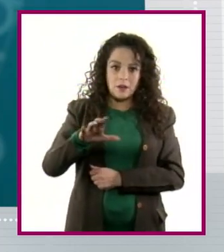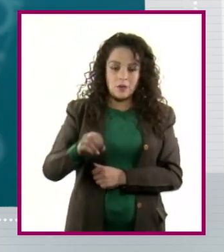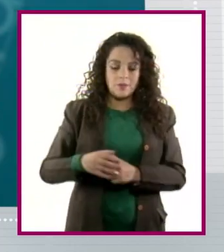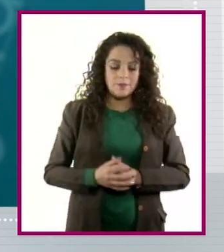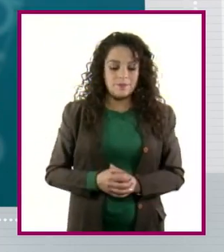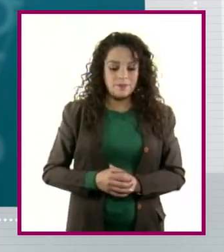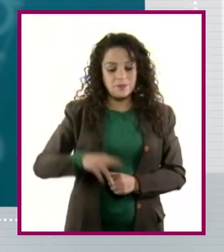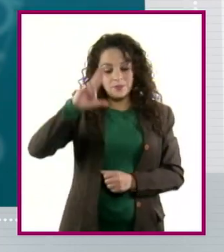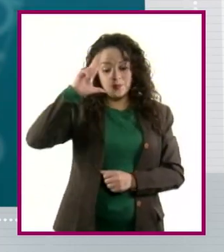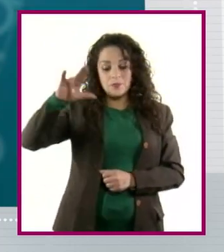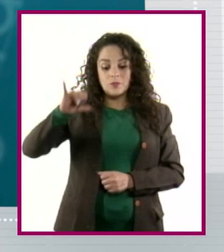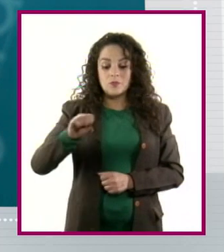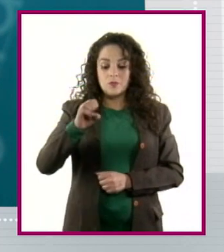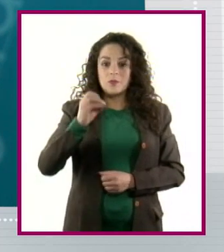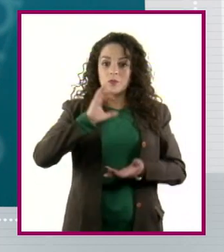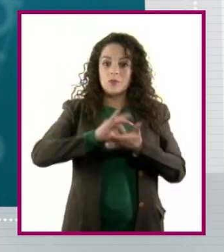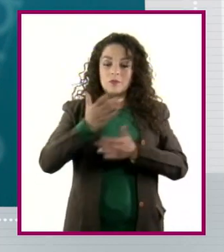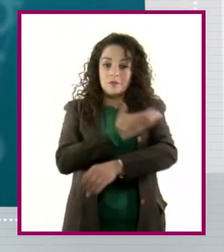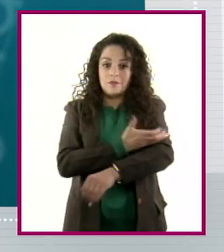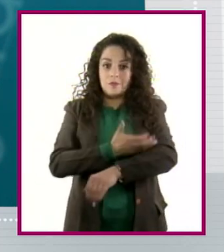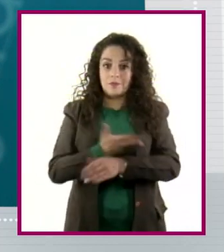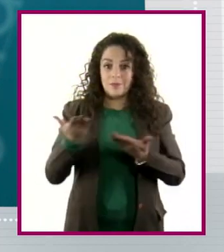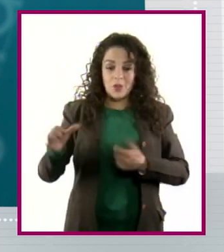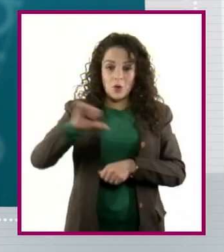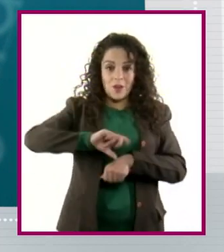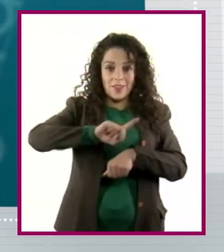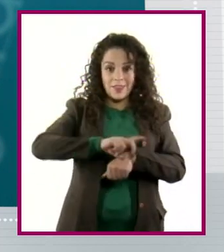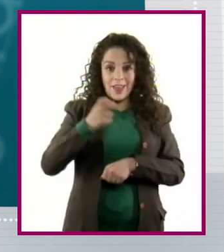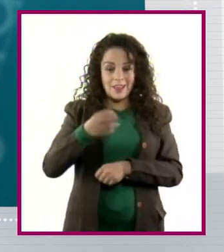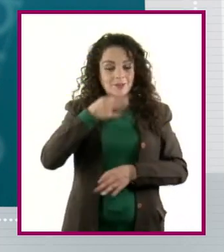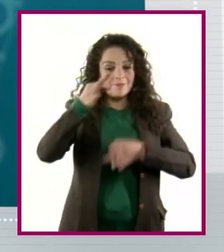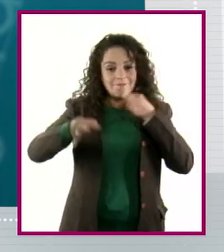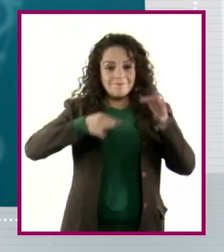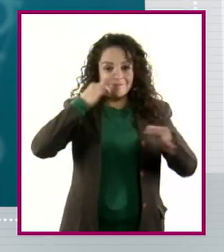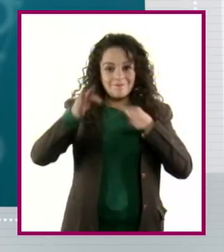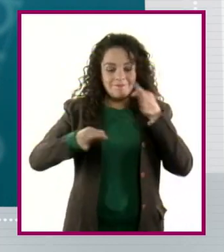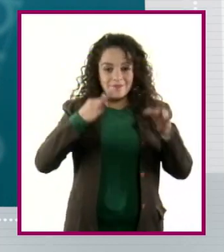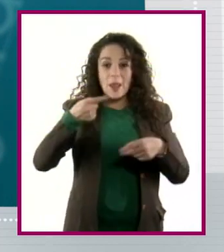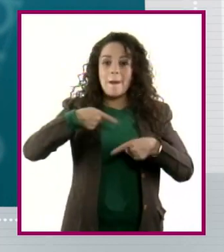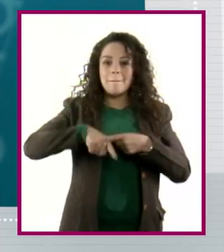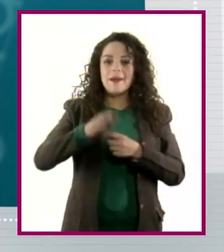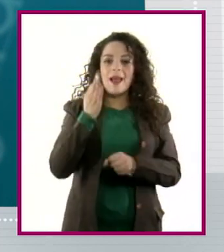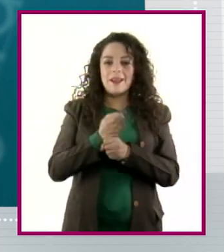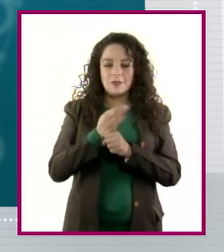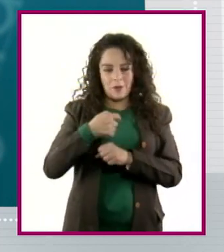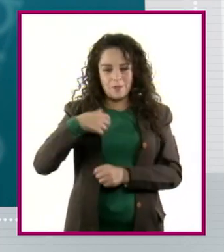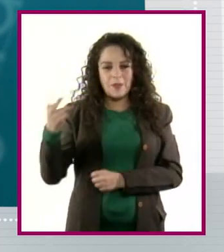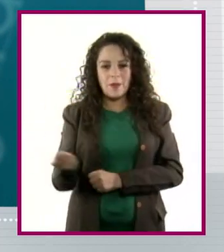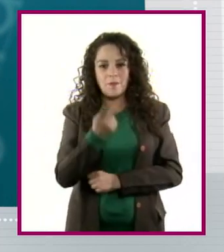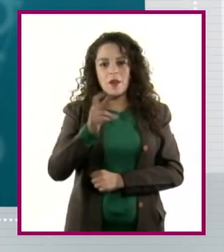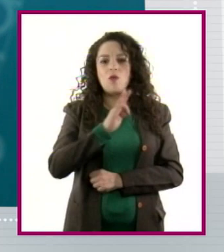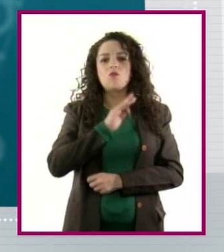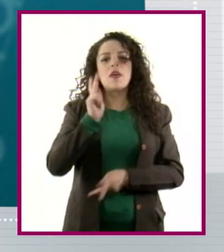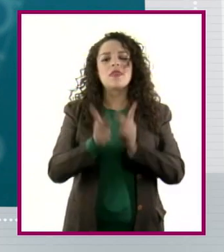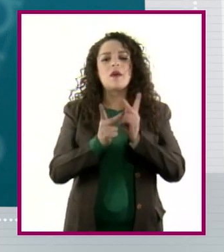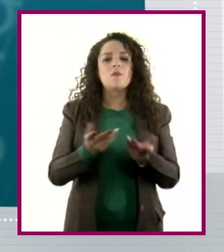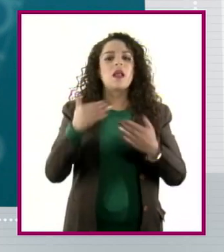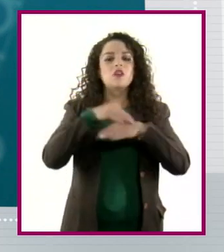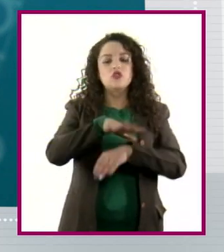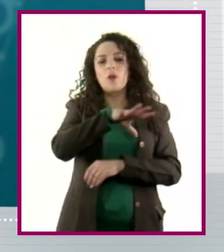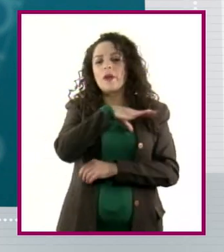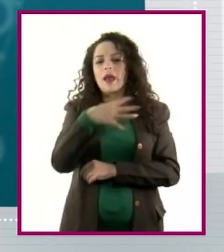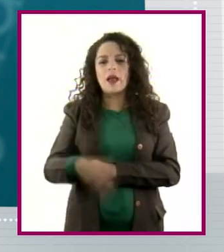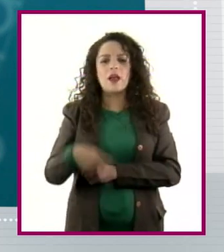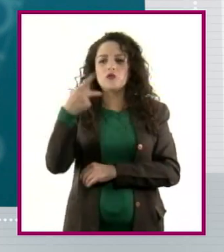Hola José, muchas gracias por acompañarnos el día de hoy en este noticiero. Para empezar, ¿nos podrías platicar las características generales